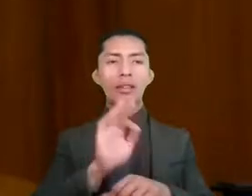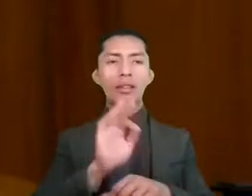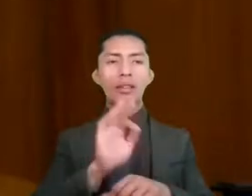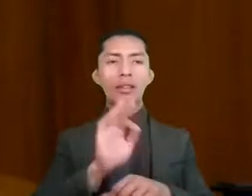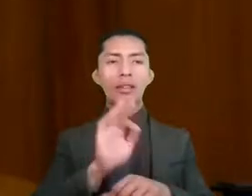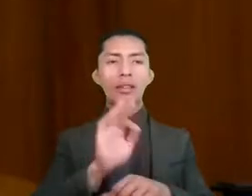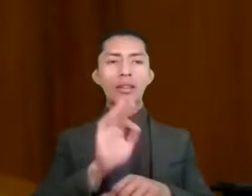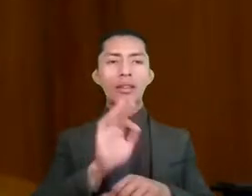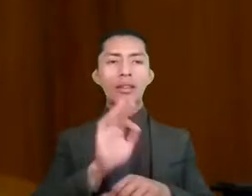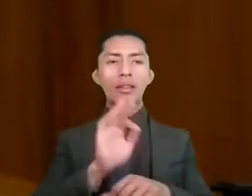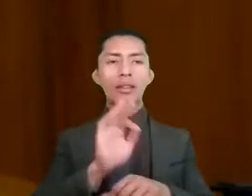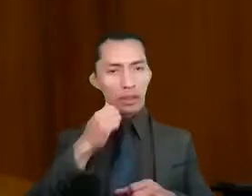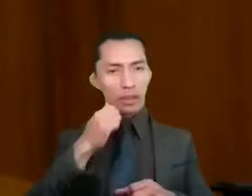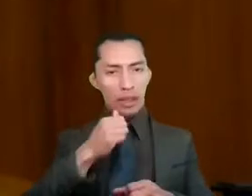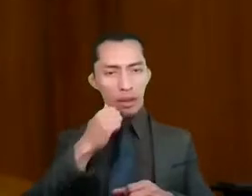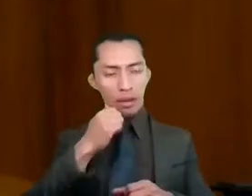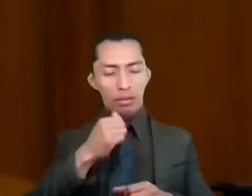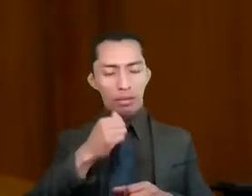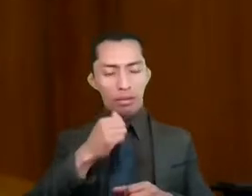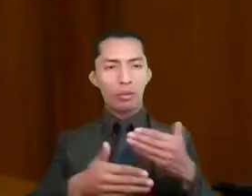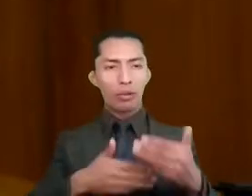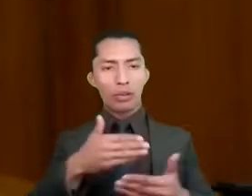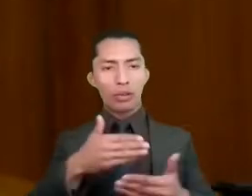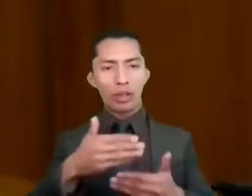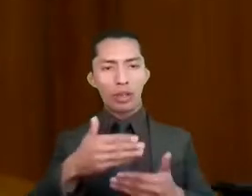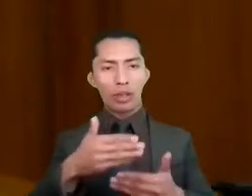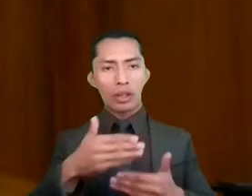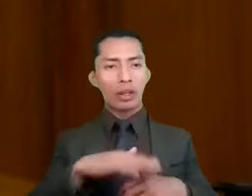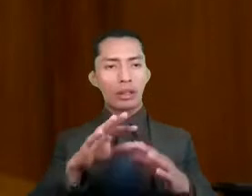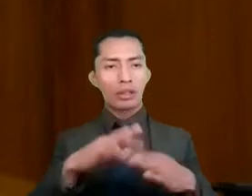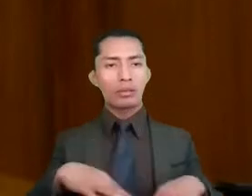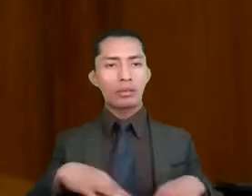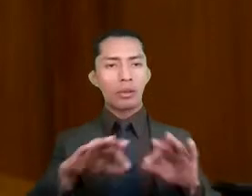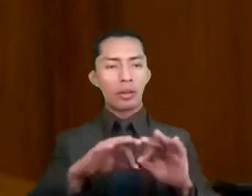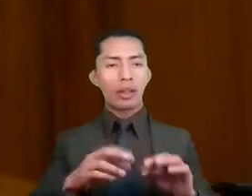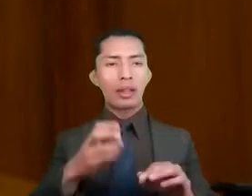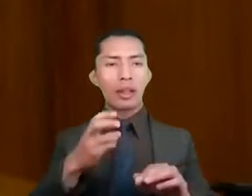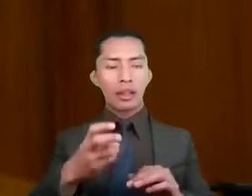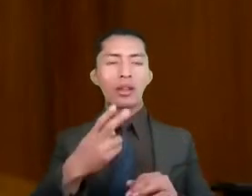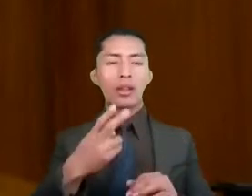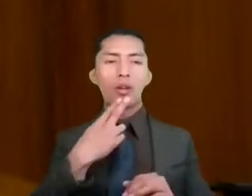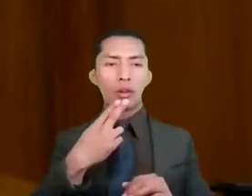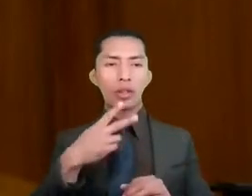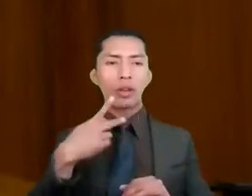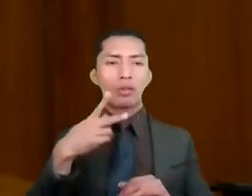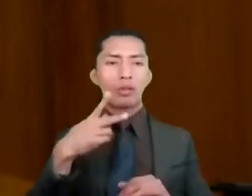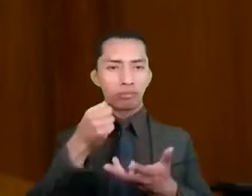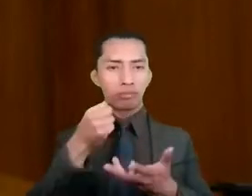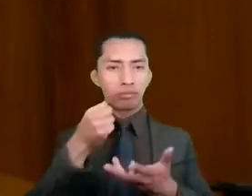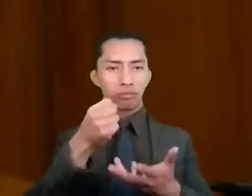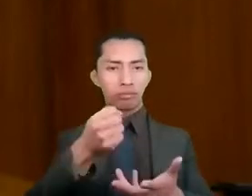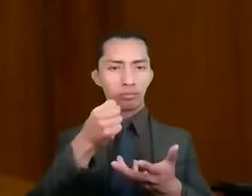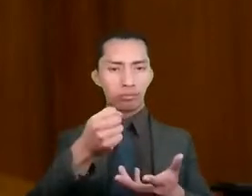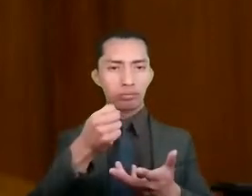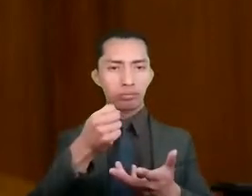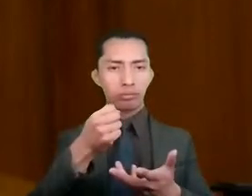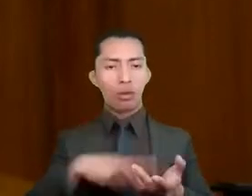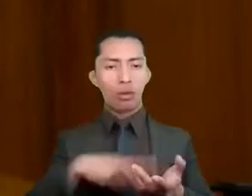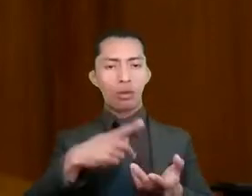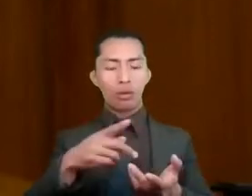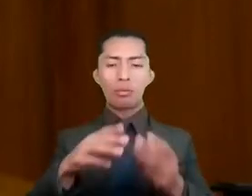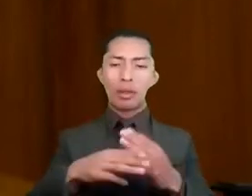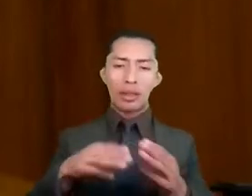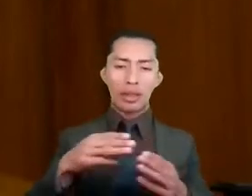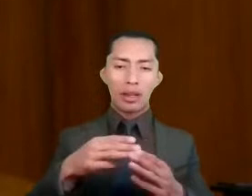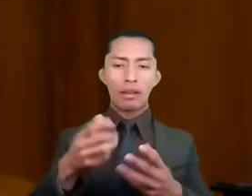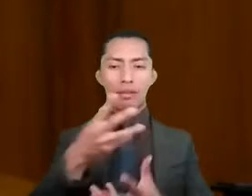el proceso electoral. Esto es lo más importante. Utilizar los recursos públicos disponibles, humanos, materiales y financieros,